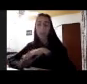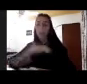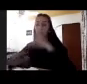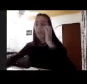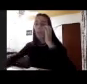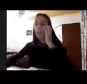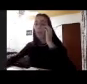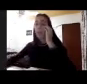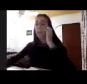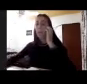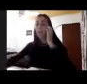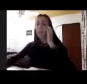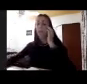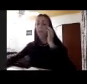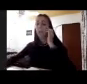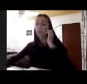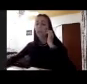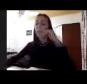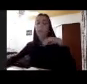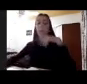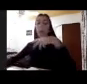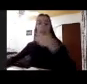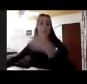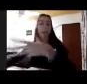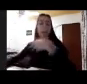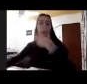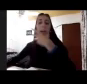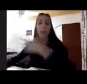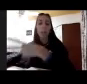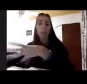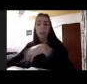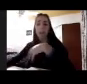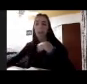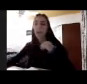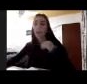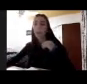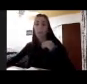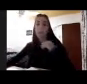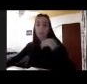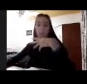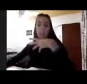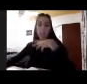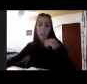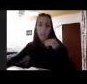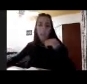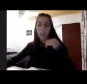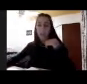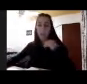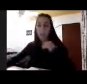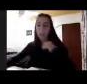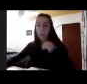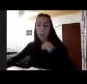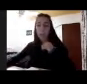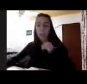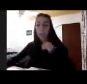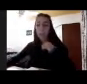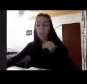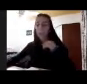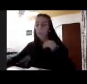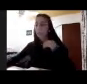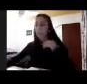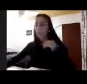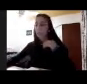totalidad, y que cada uno también pueda ir y recrear, expresarse y formar también su